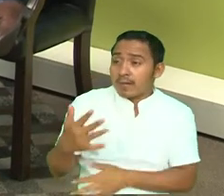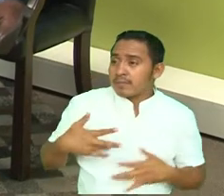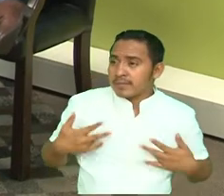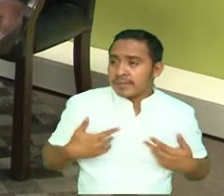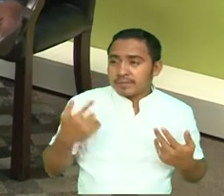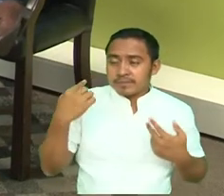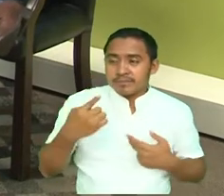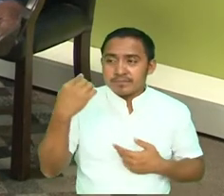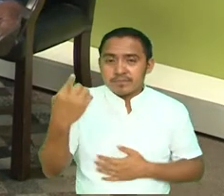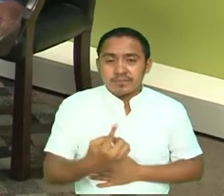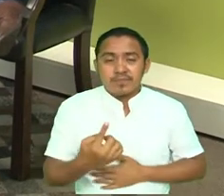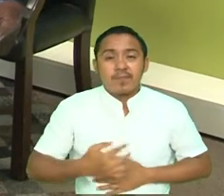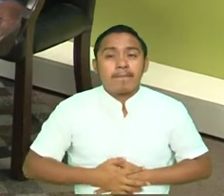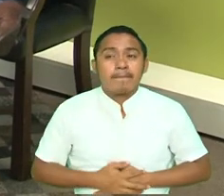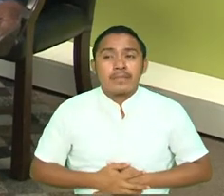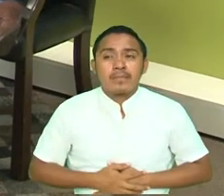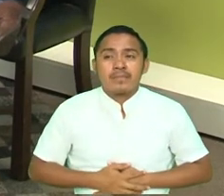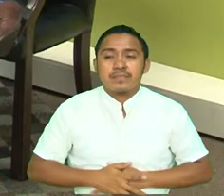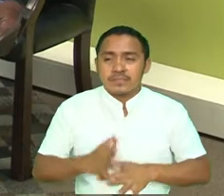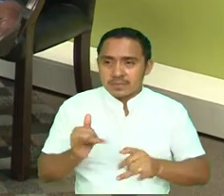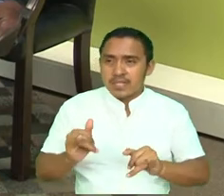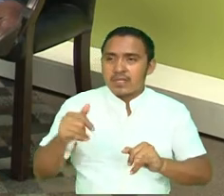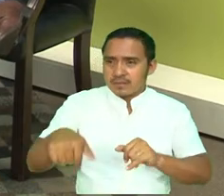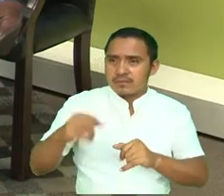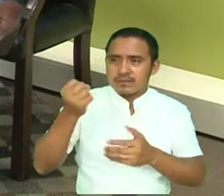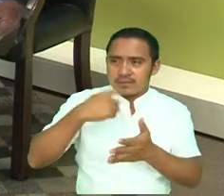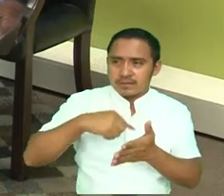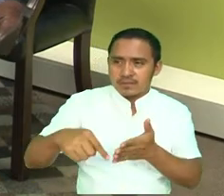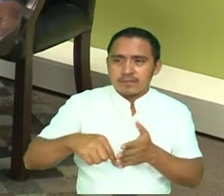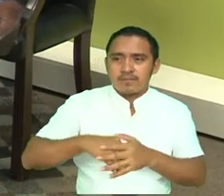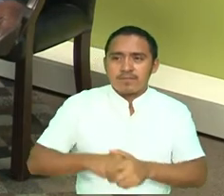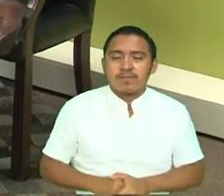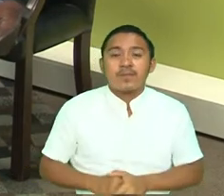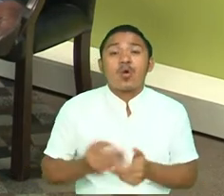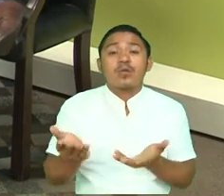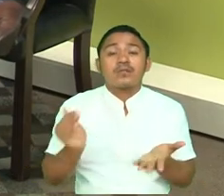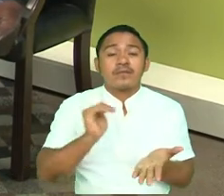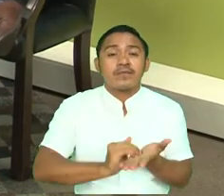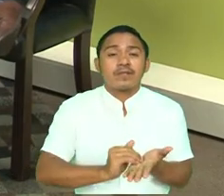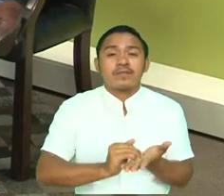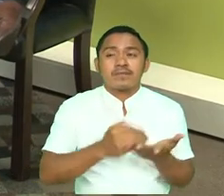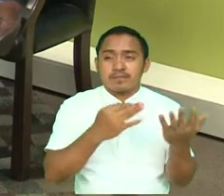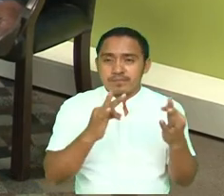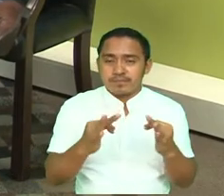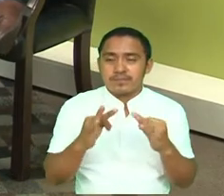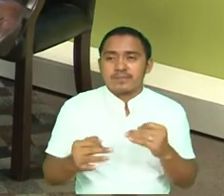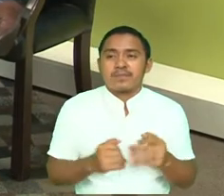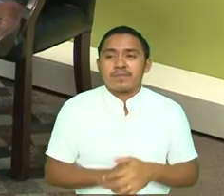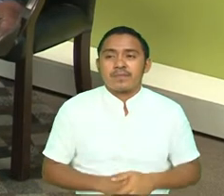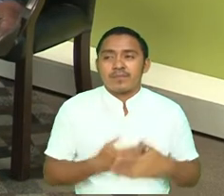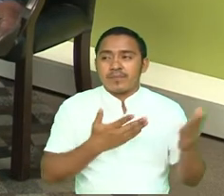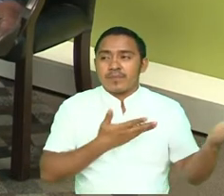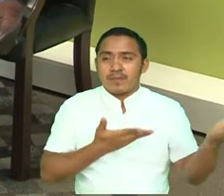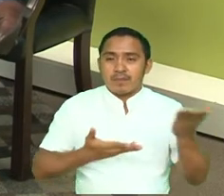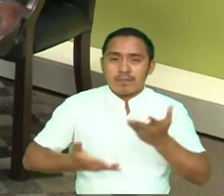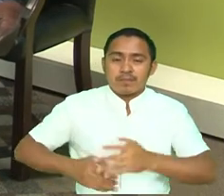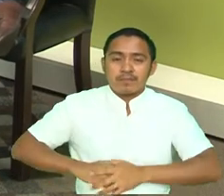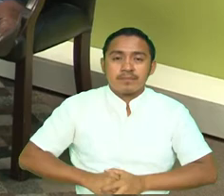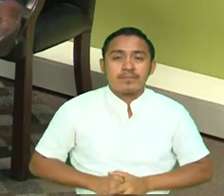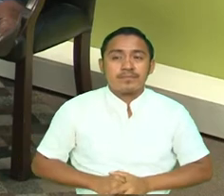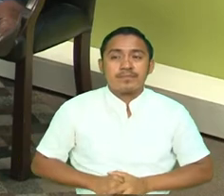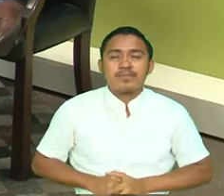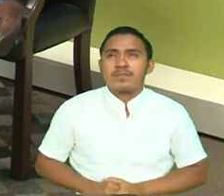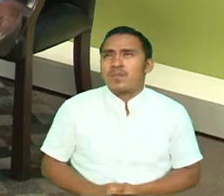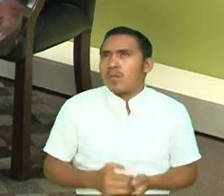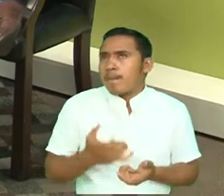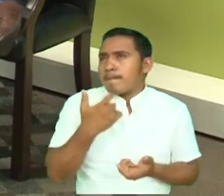aquí. Gracias, gracias. Ya lo habíamos tenido en esta semana, así que siéntase nuevamente bienvenido. Muchas gracias. Bueno,